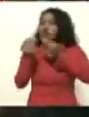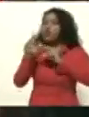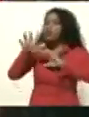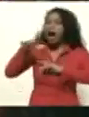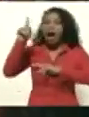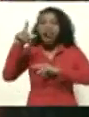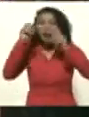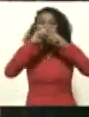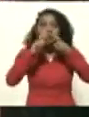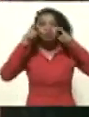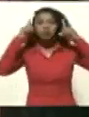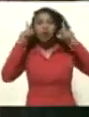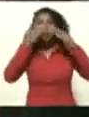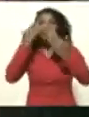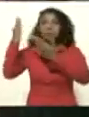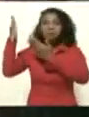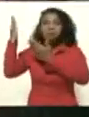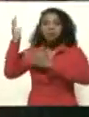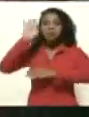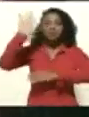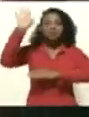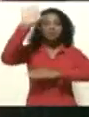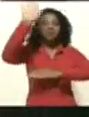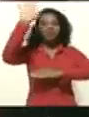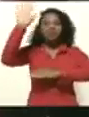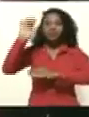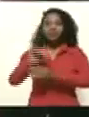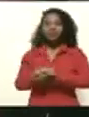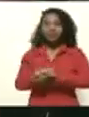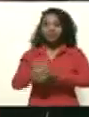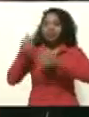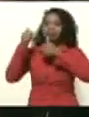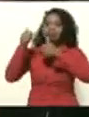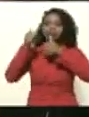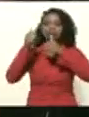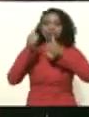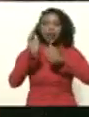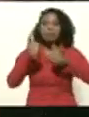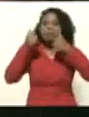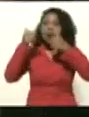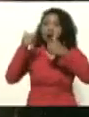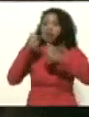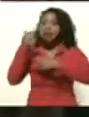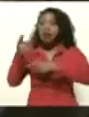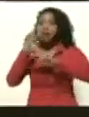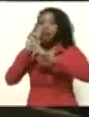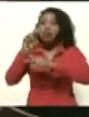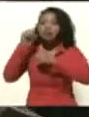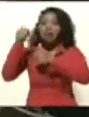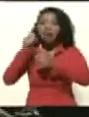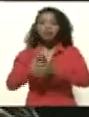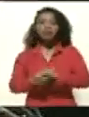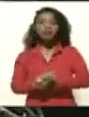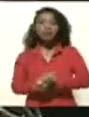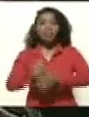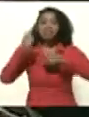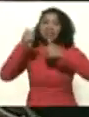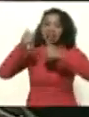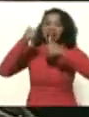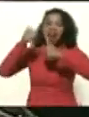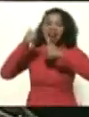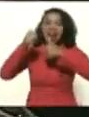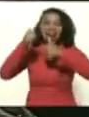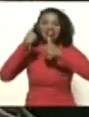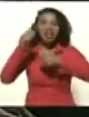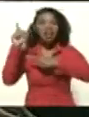mascarilla cómo les va un día está muy bien qué